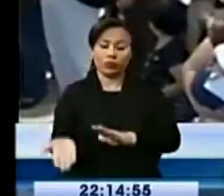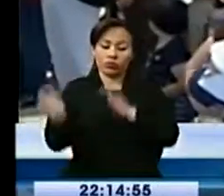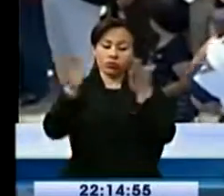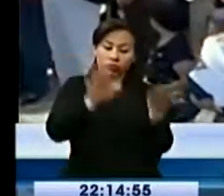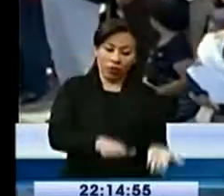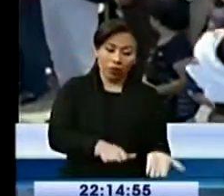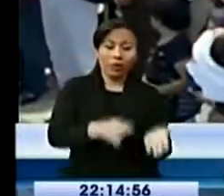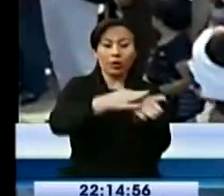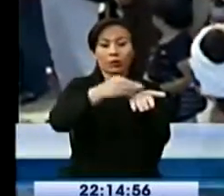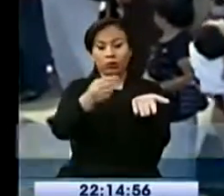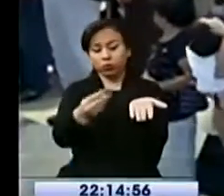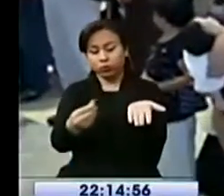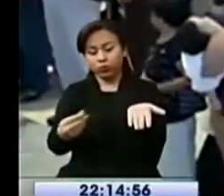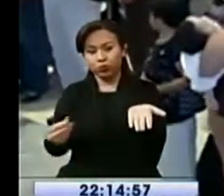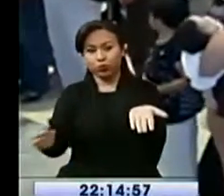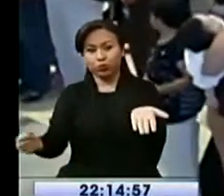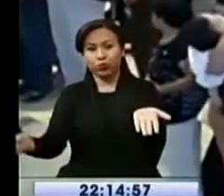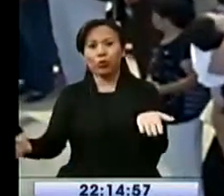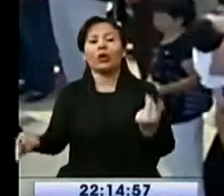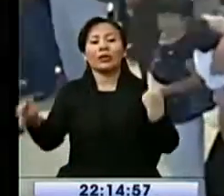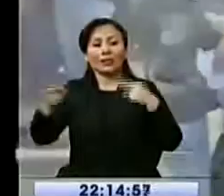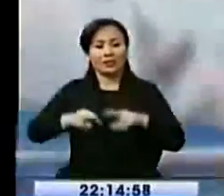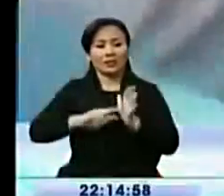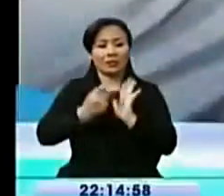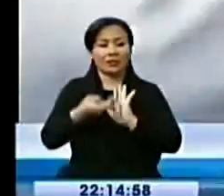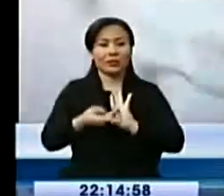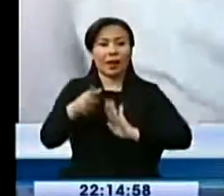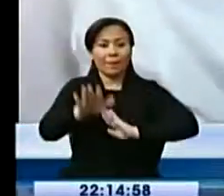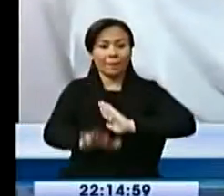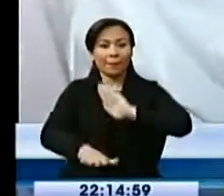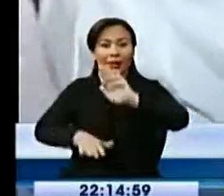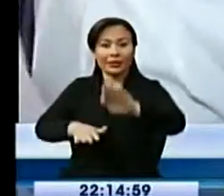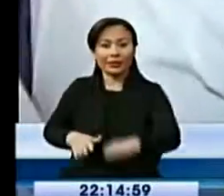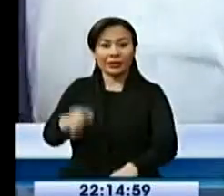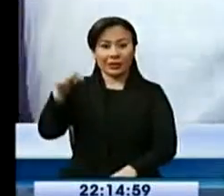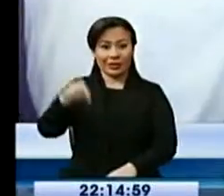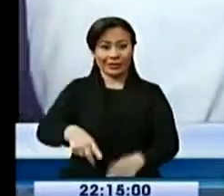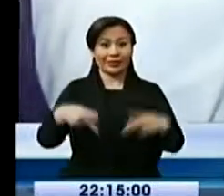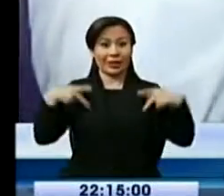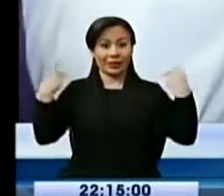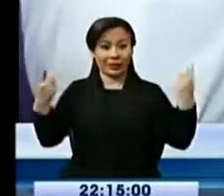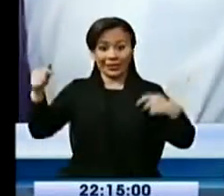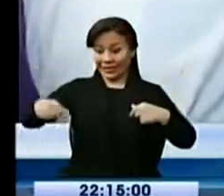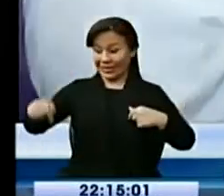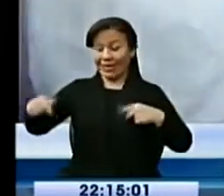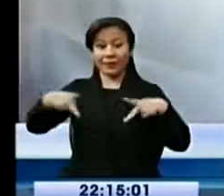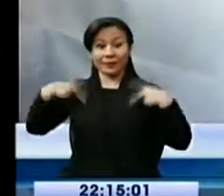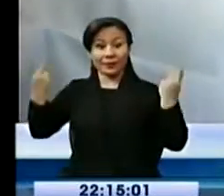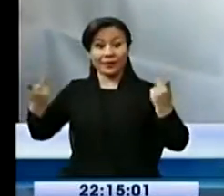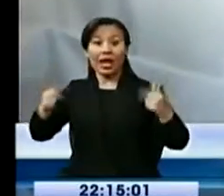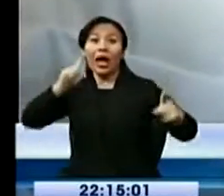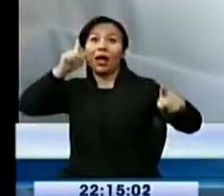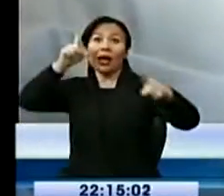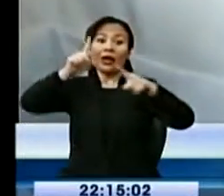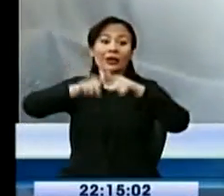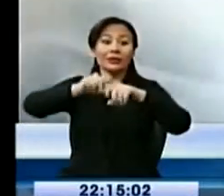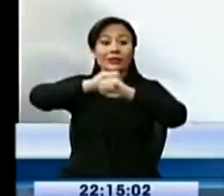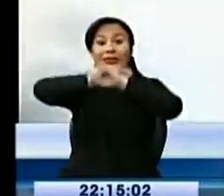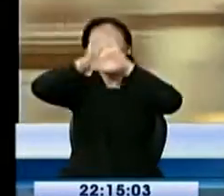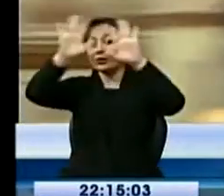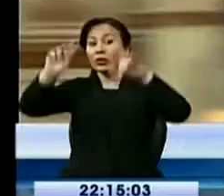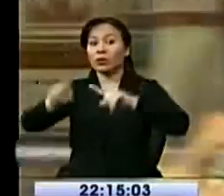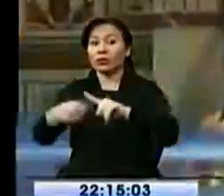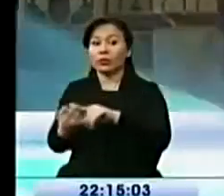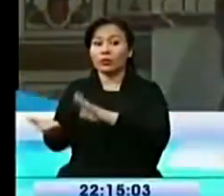muerte, representa pues este paso de esta vida a la vida eterna, y que al pasar de esta vida a la